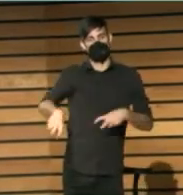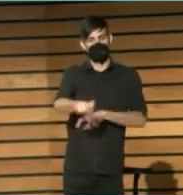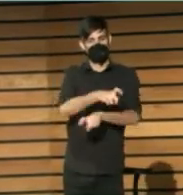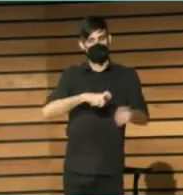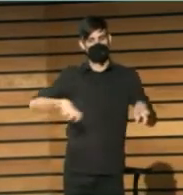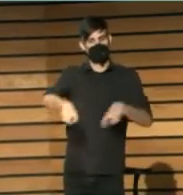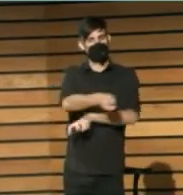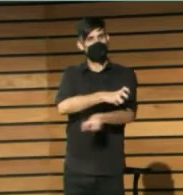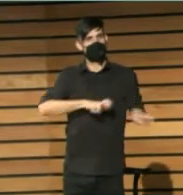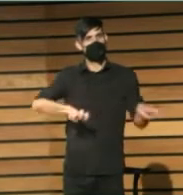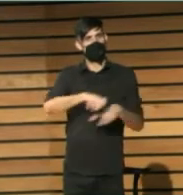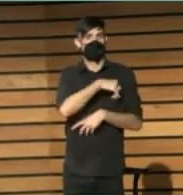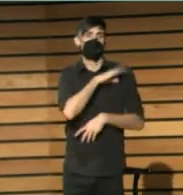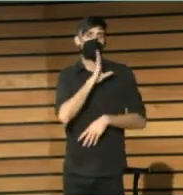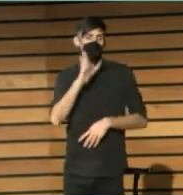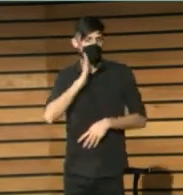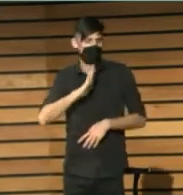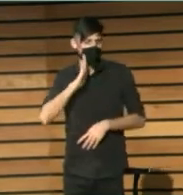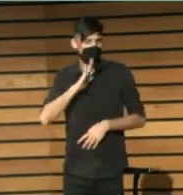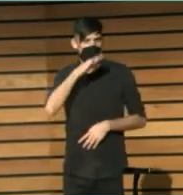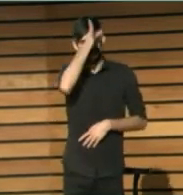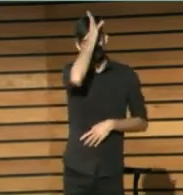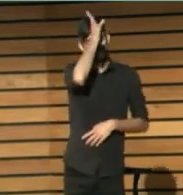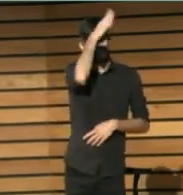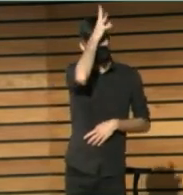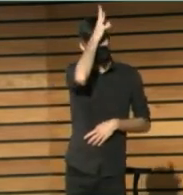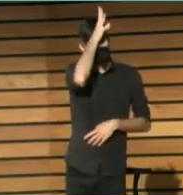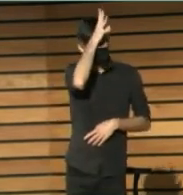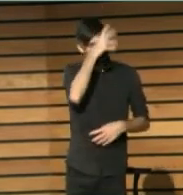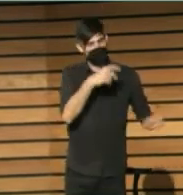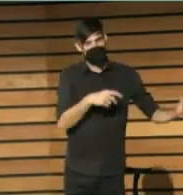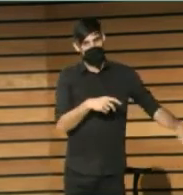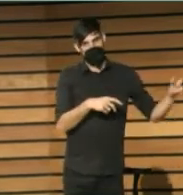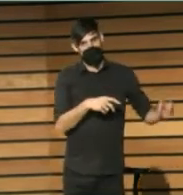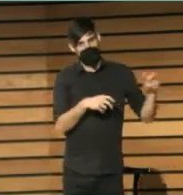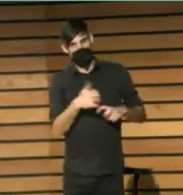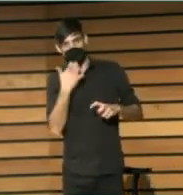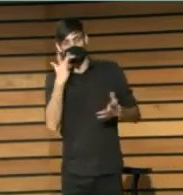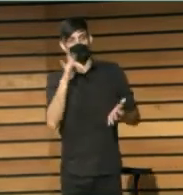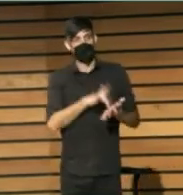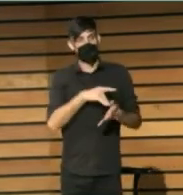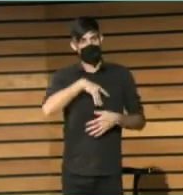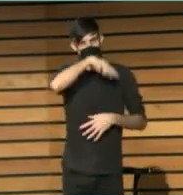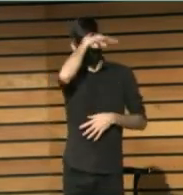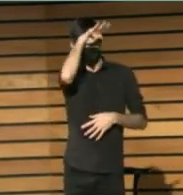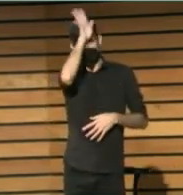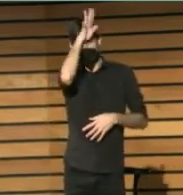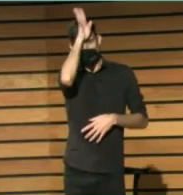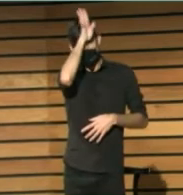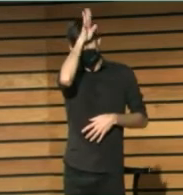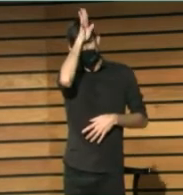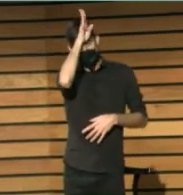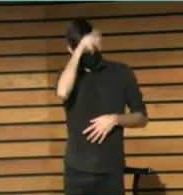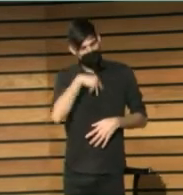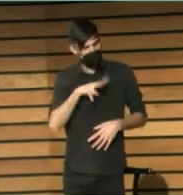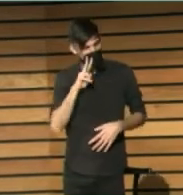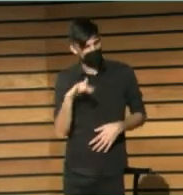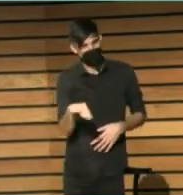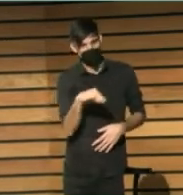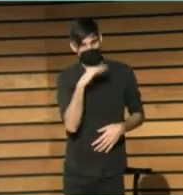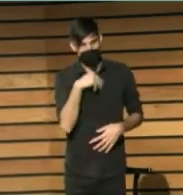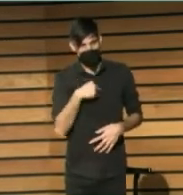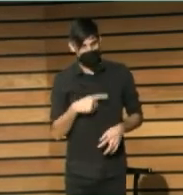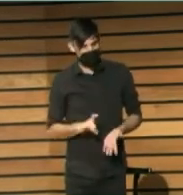con más cariño que al gallo gruñón que iba siempre con la cresta caliente, era un bandido en el